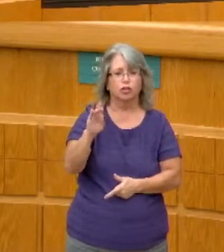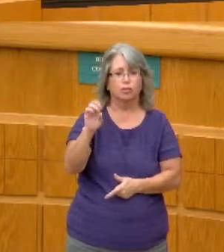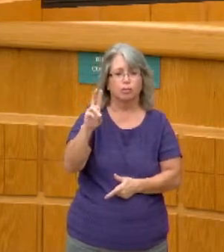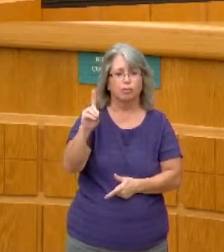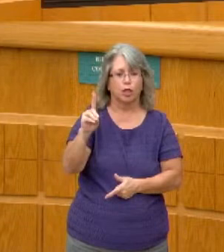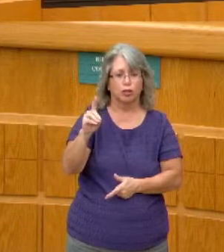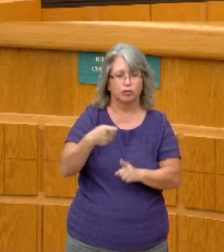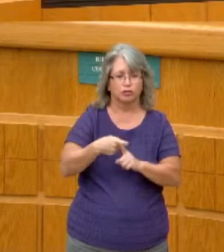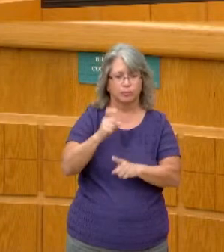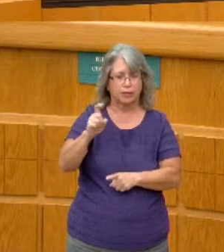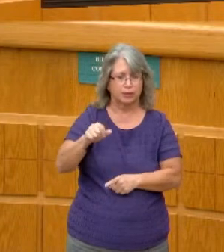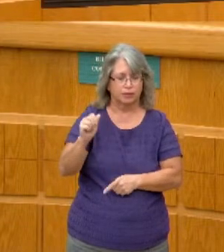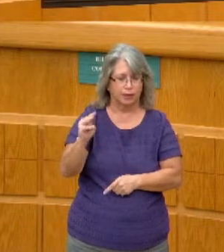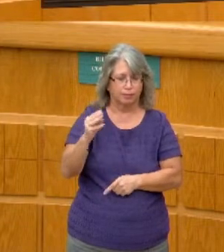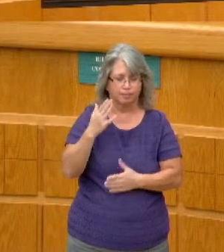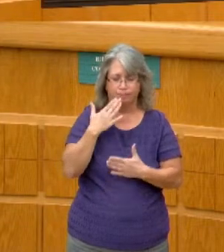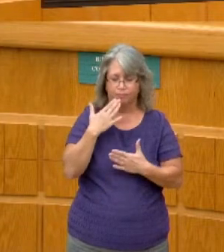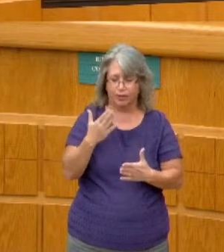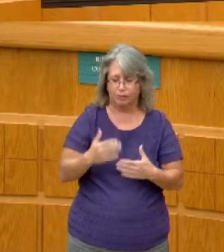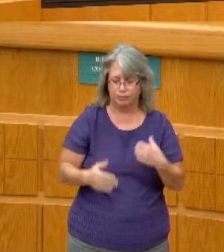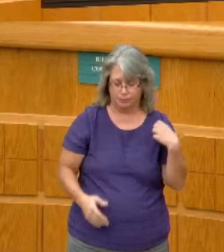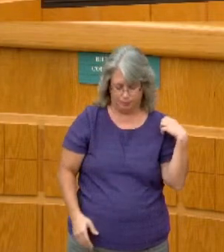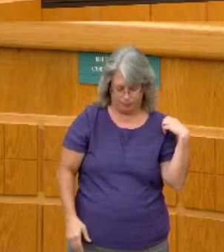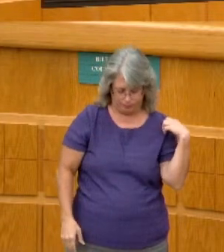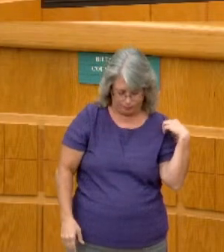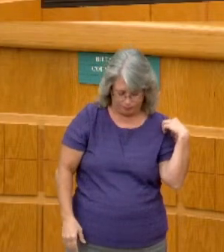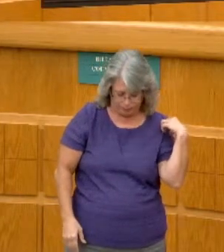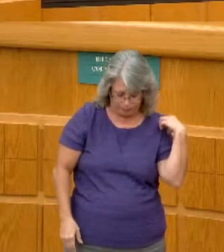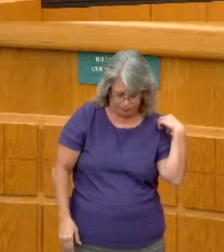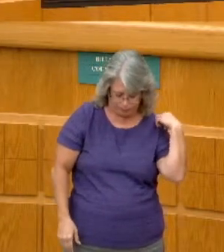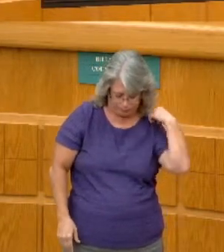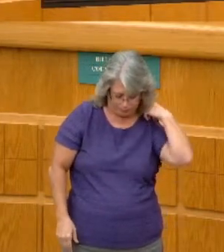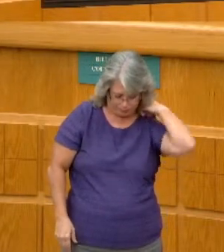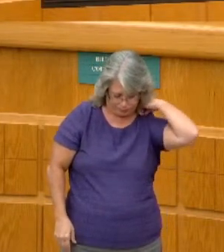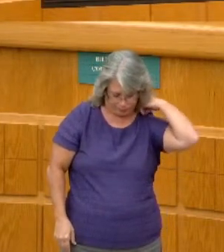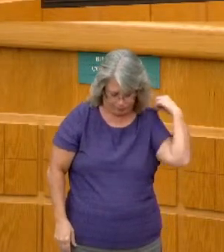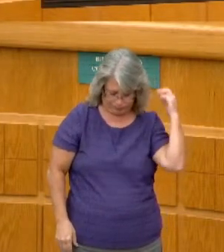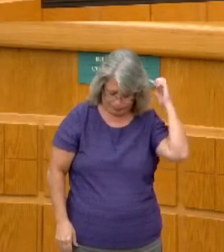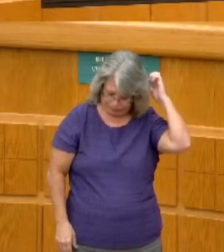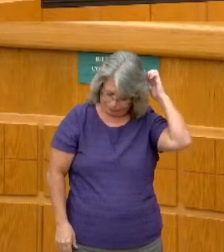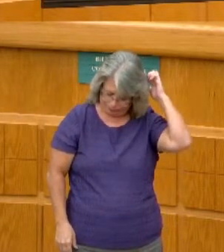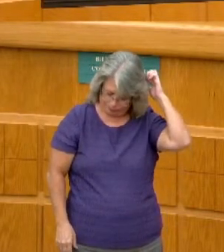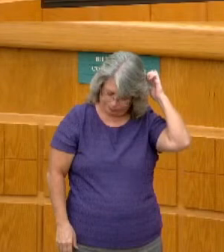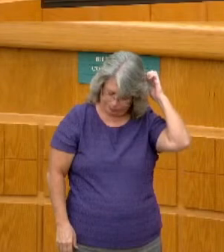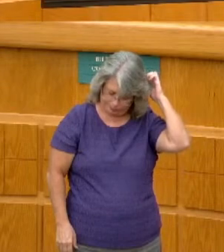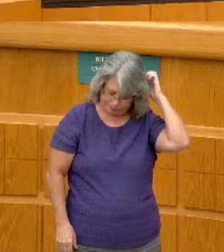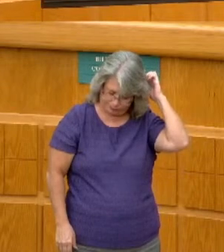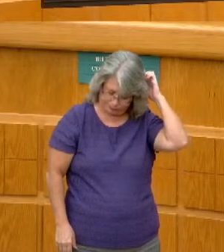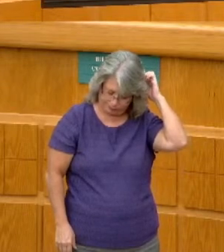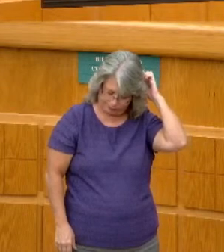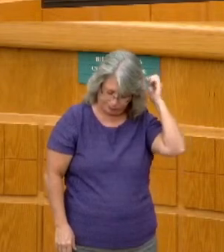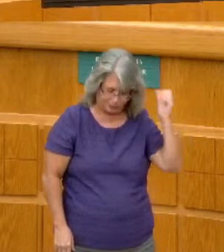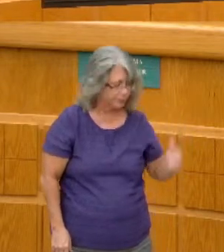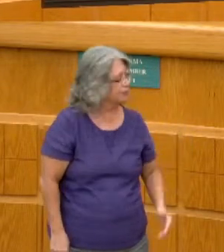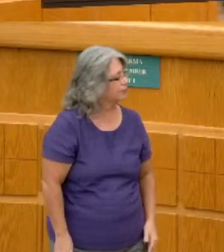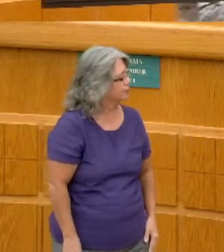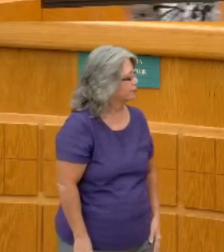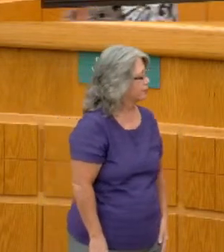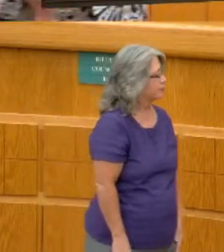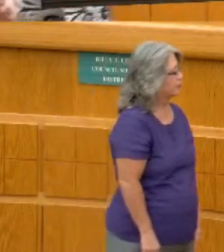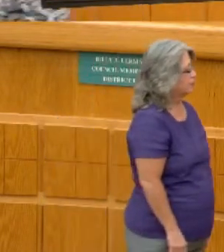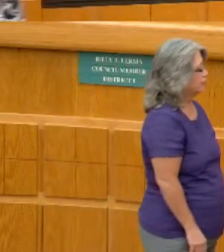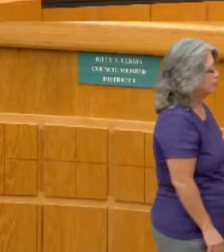El día de hoy se reportan 213 casos positivos al COVID. En las últimas 2 semanas estas cifras han aminorado, aunque aún hace falta hacer